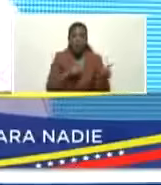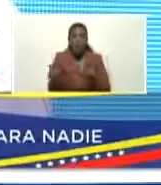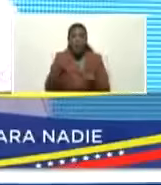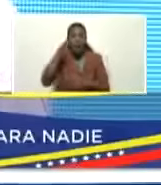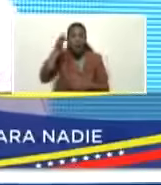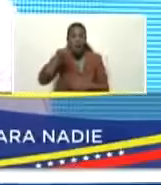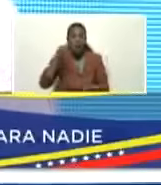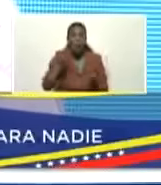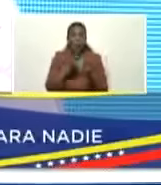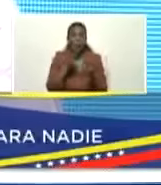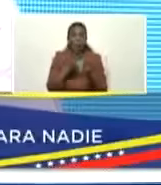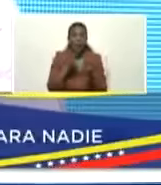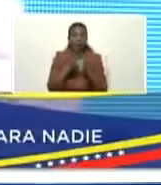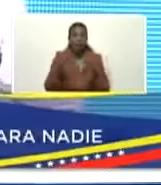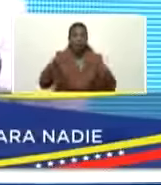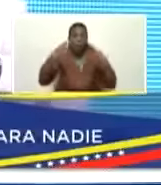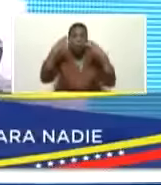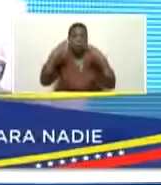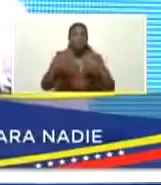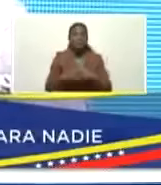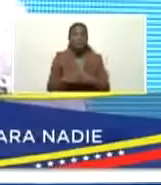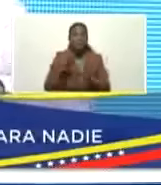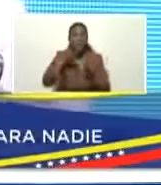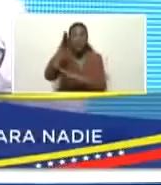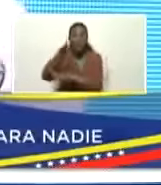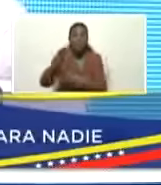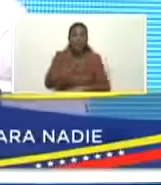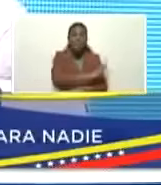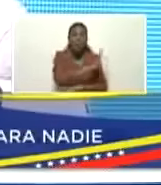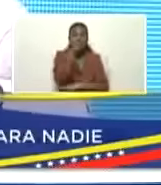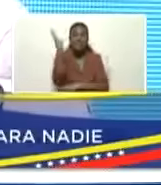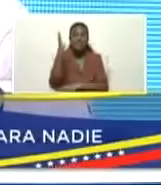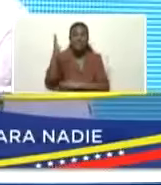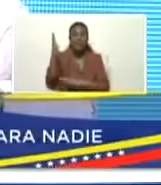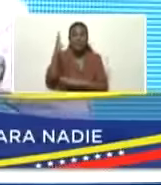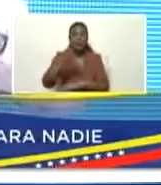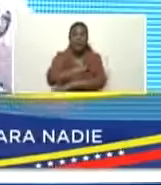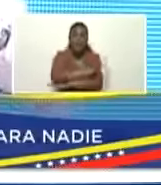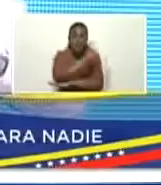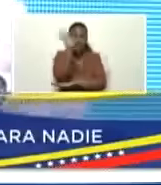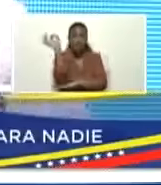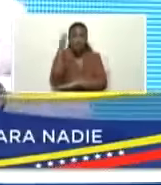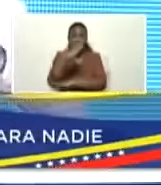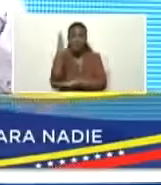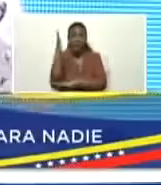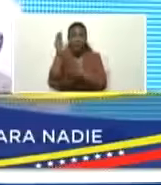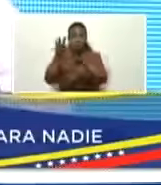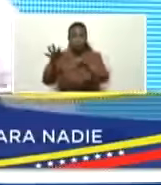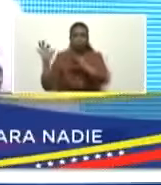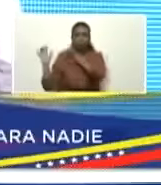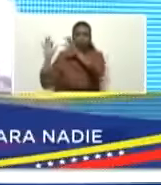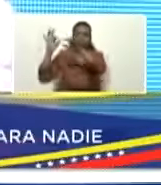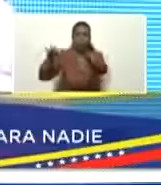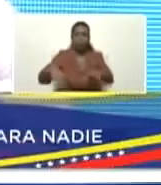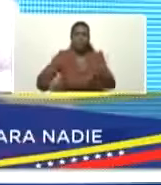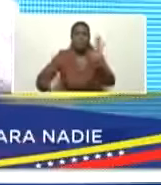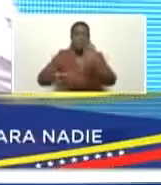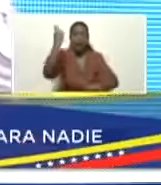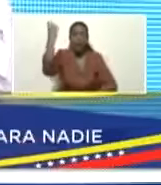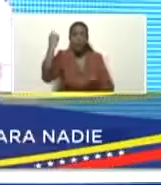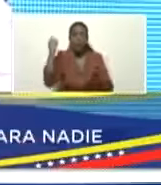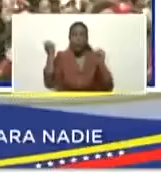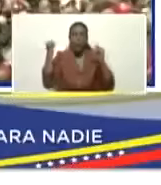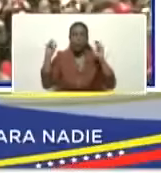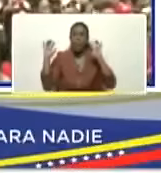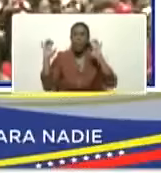real. Diosdado se fue a Barquisimeto, al Estado Lara, y el Estado Lara se lanzó a las calles a apoyar a